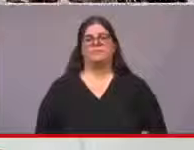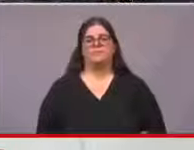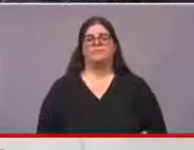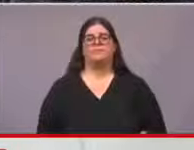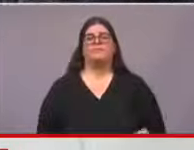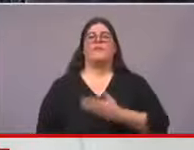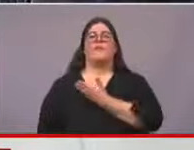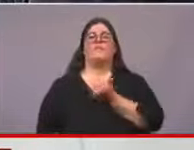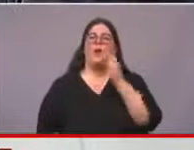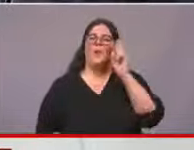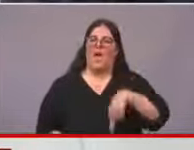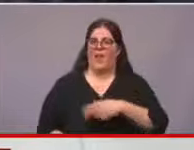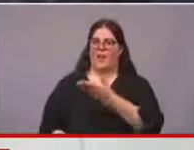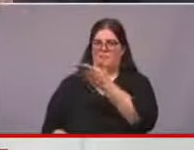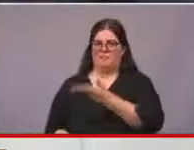Fabián.